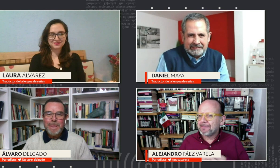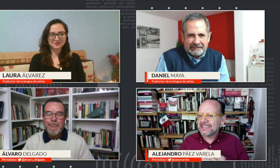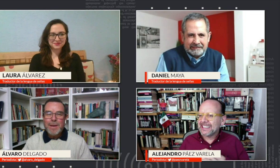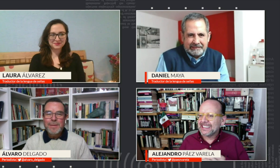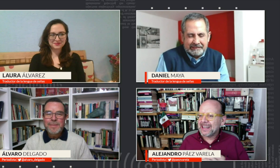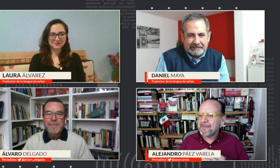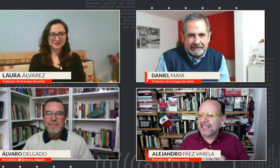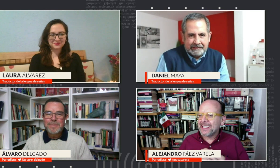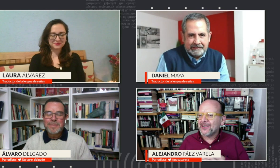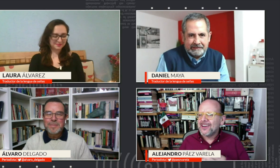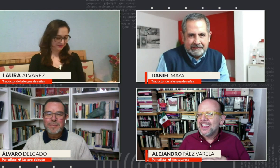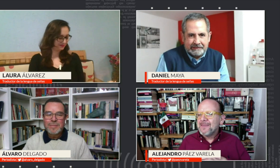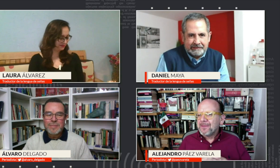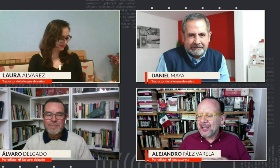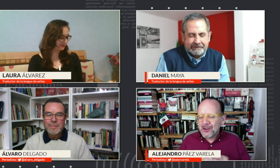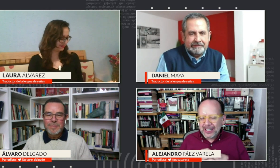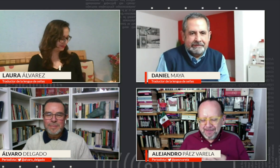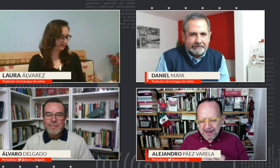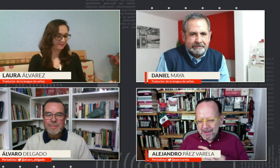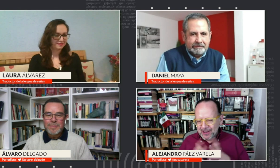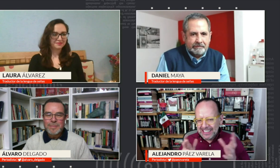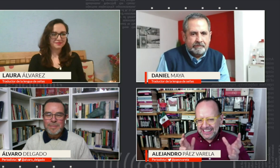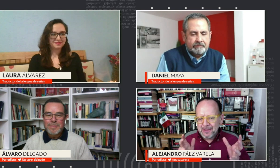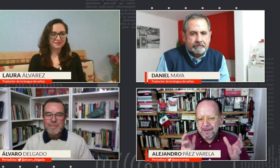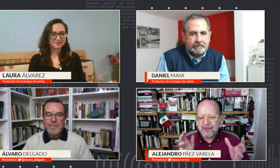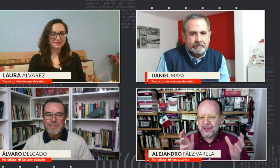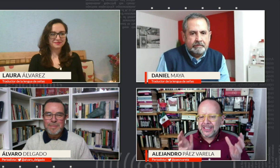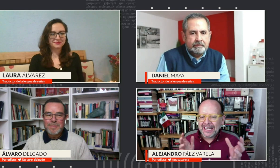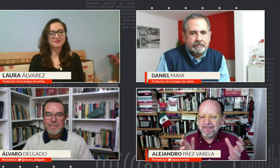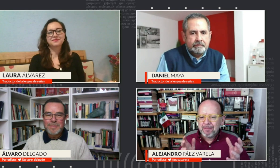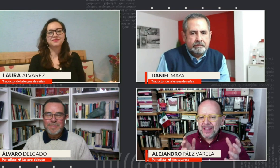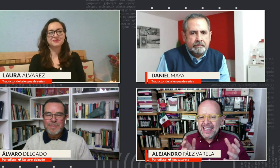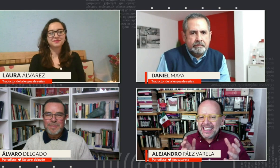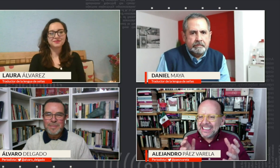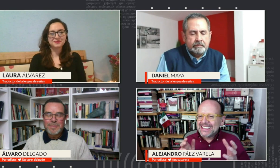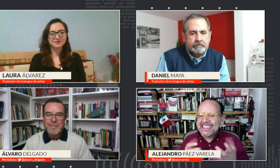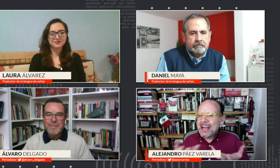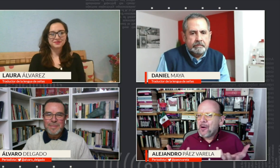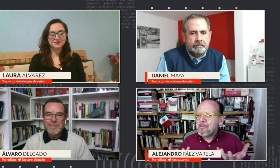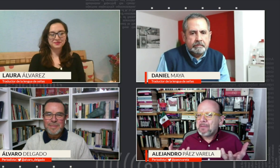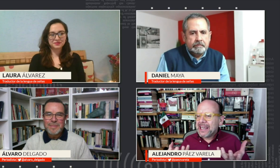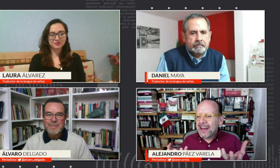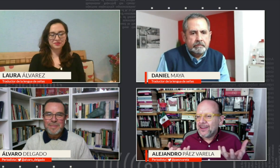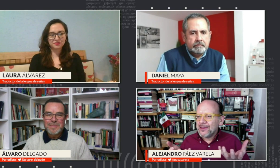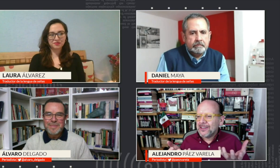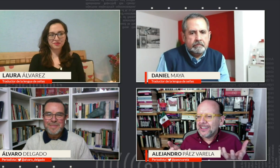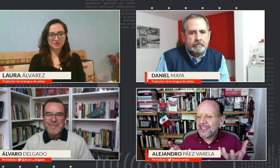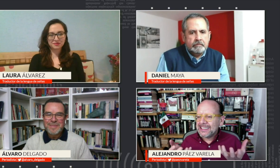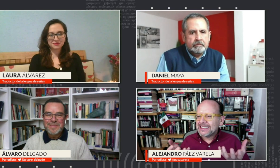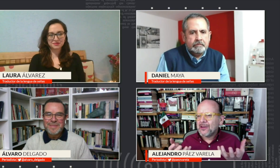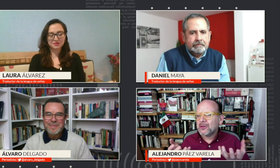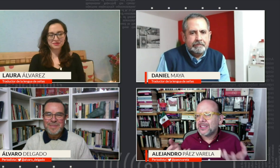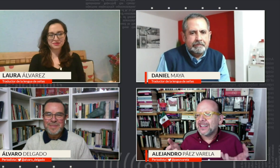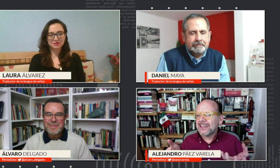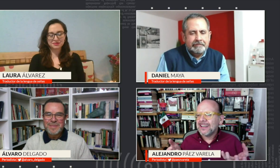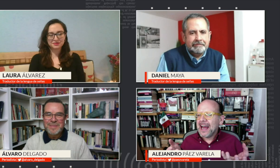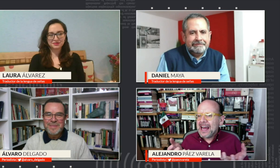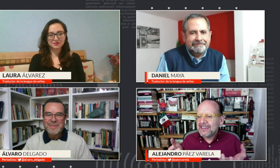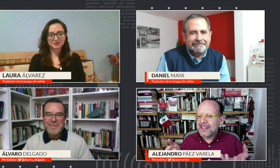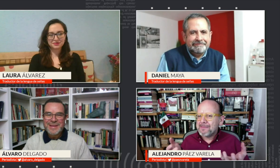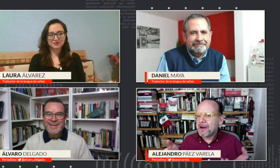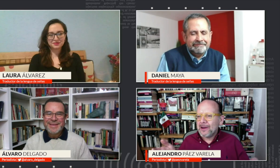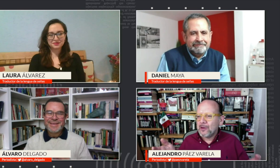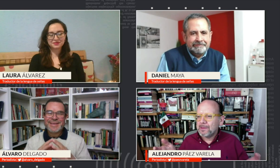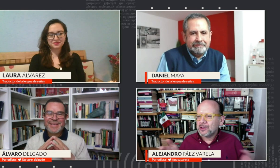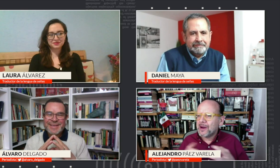como es el presidente de México. Y lo que primero que les quiero preguntar es qué tan complicado es traducir